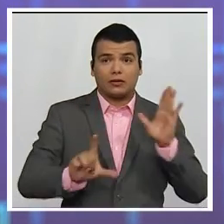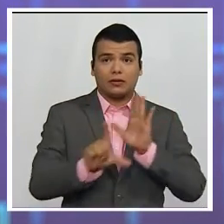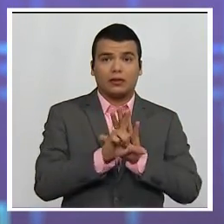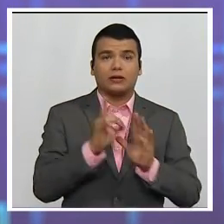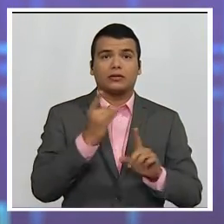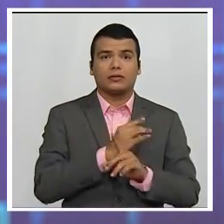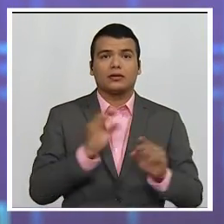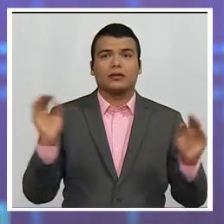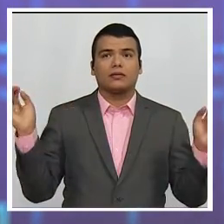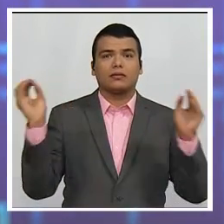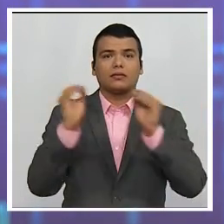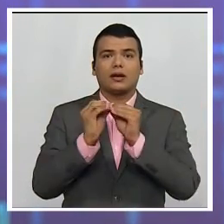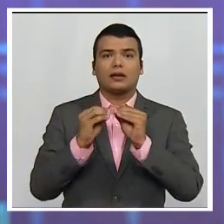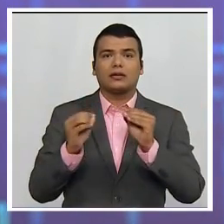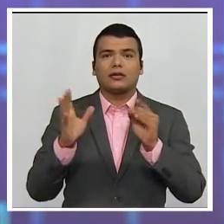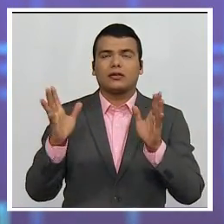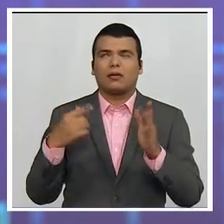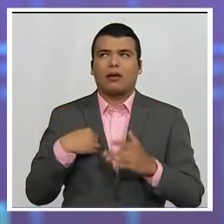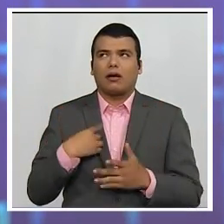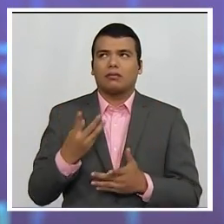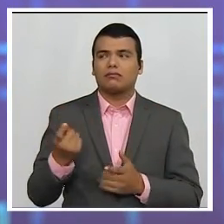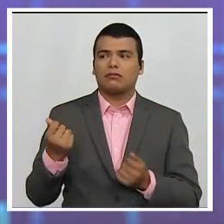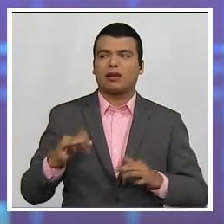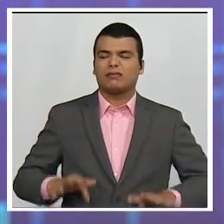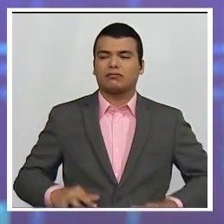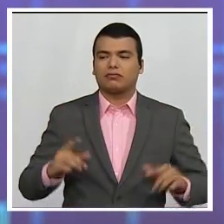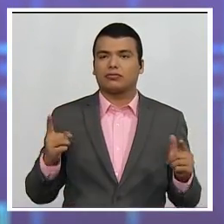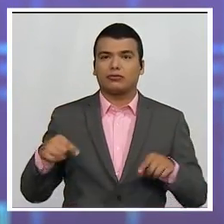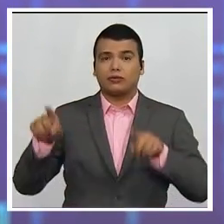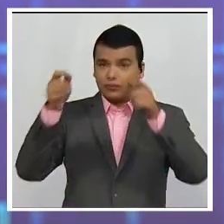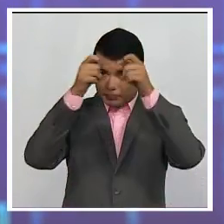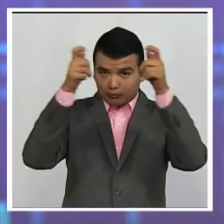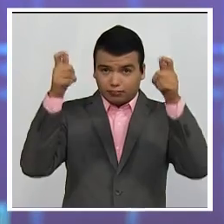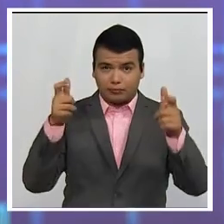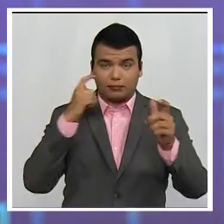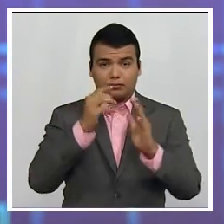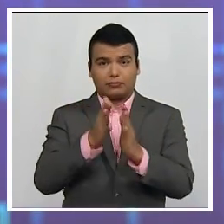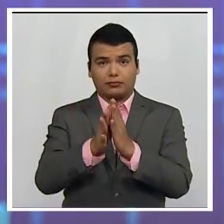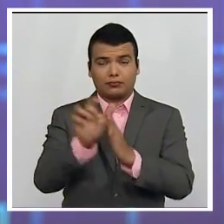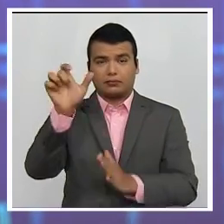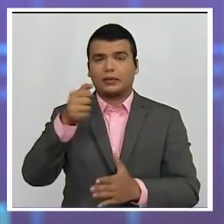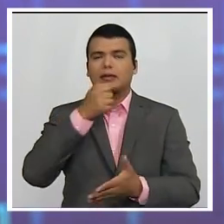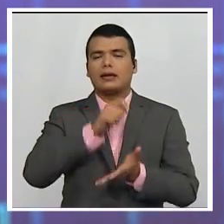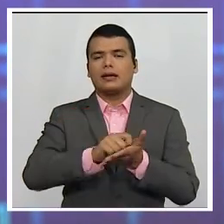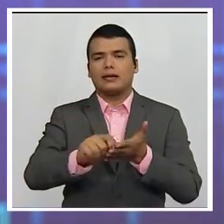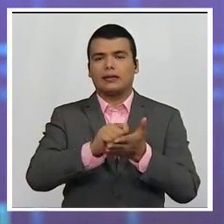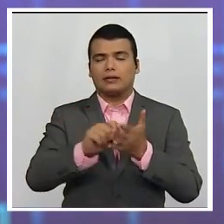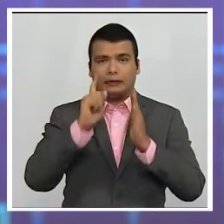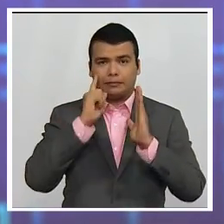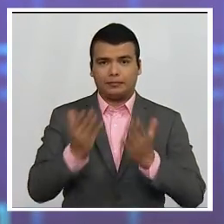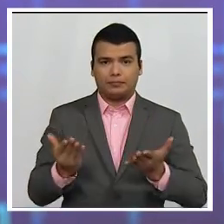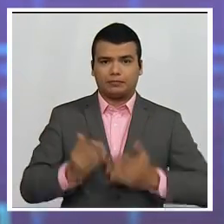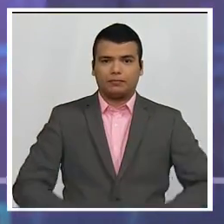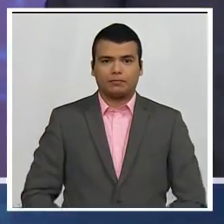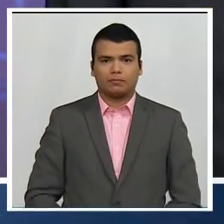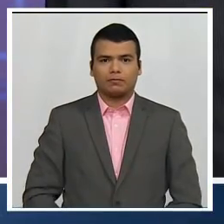omisión y cohecho propio vamos al palacio de justicia con el periodista gustavo andrés gonzález con más información